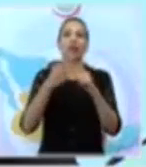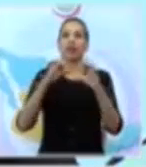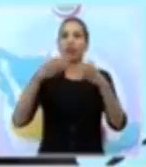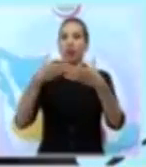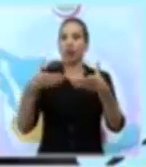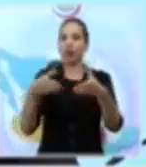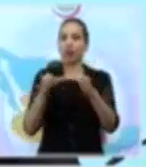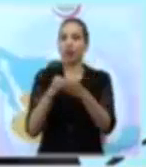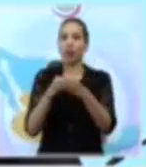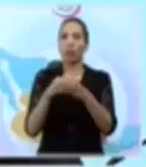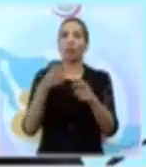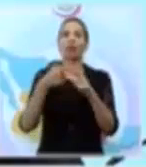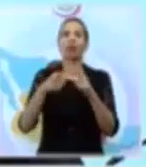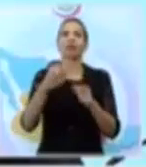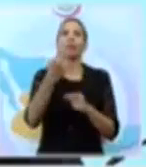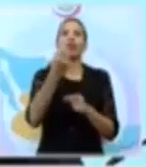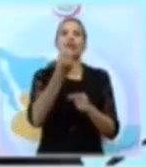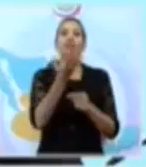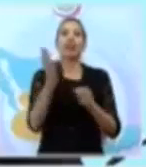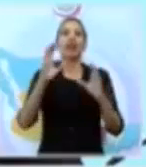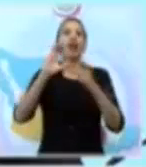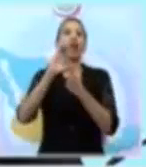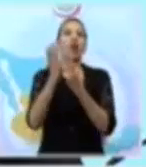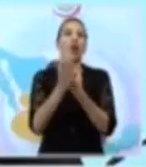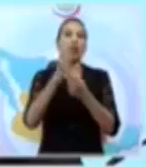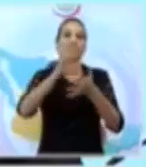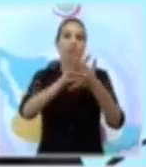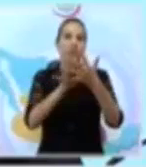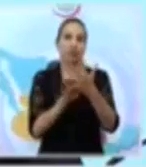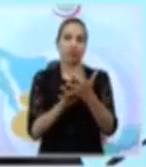colectivo de las 25 comisiones.